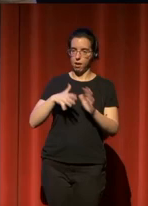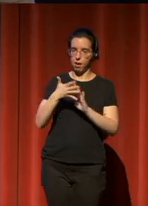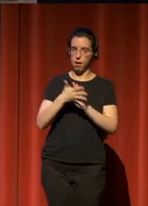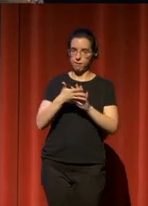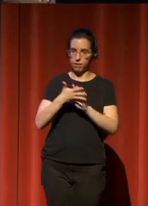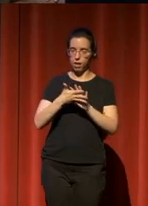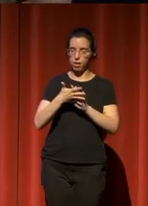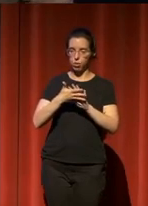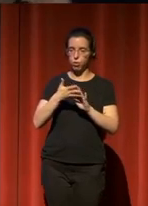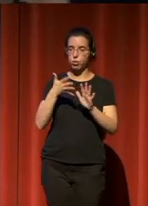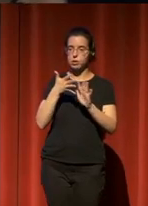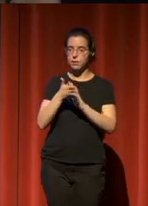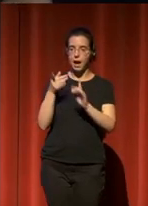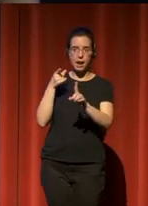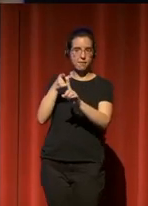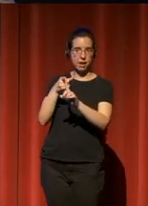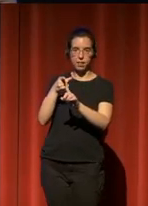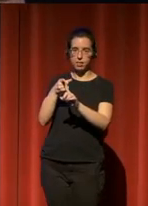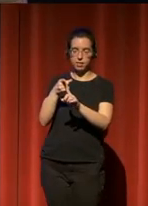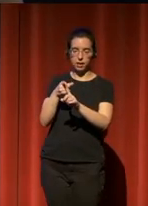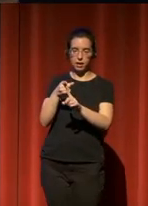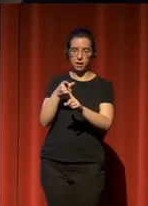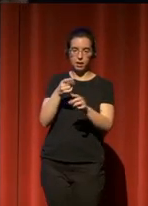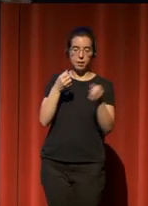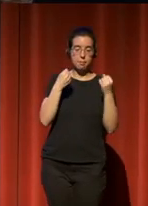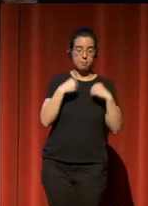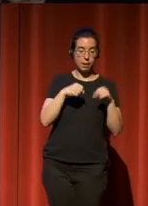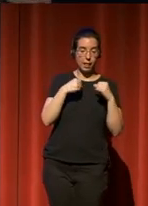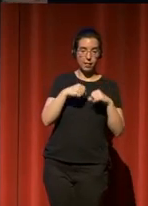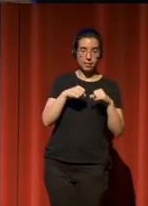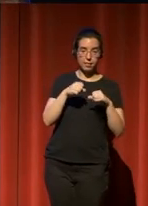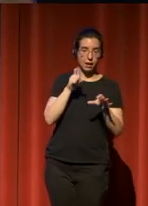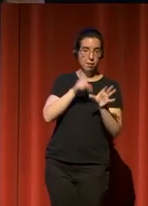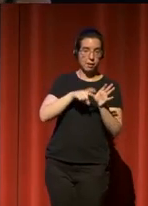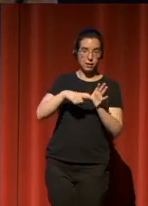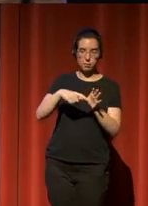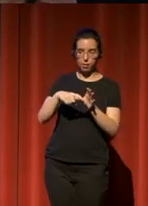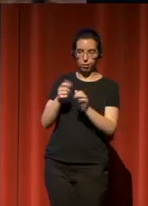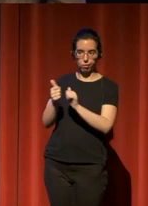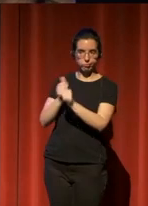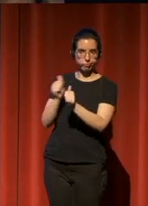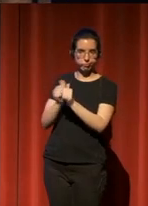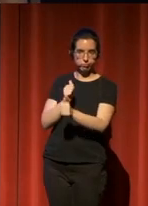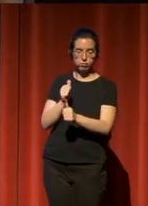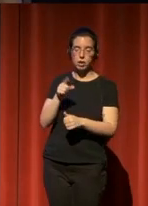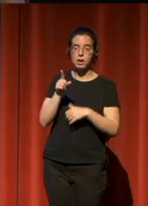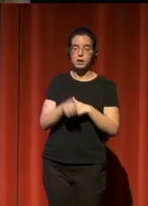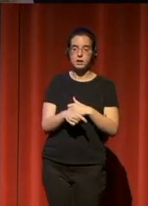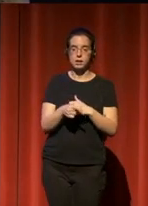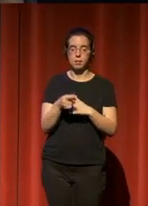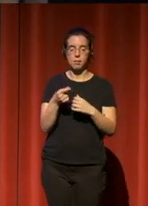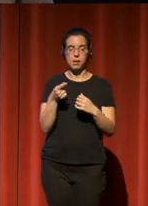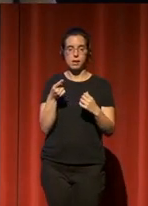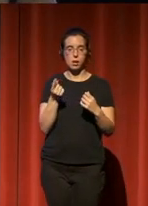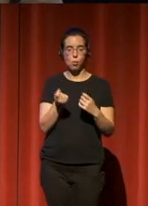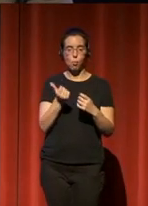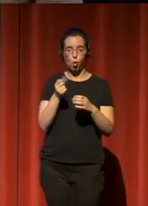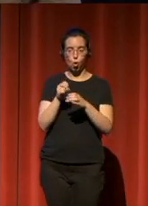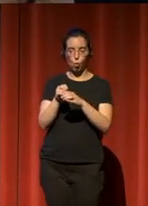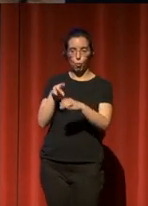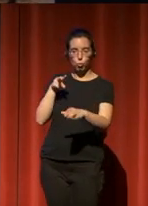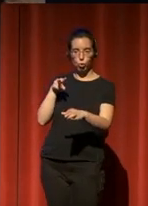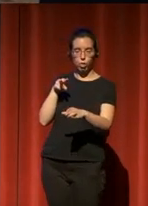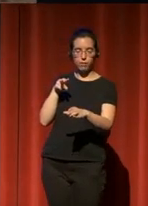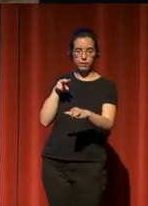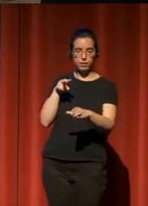que es un referente para muchas de las prácticas de participación que existen en las bibliotecas eh También está un poco este este enfoque de los